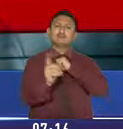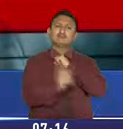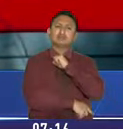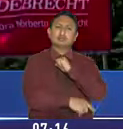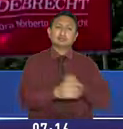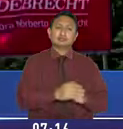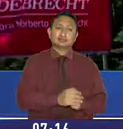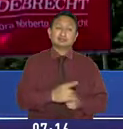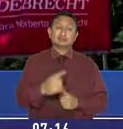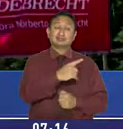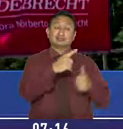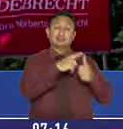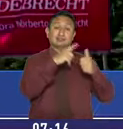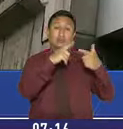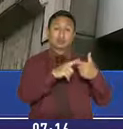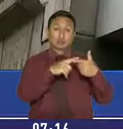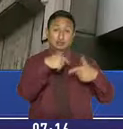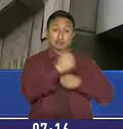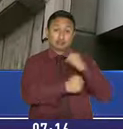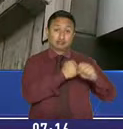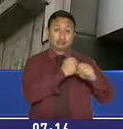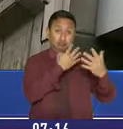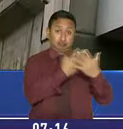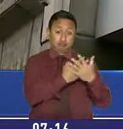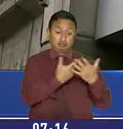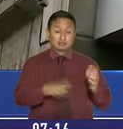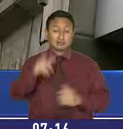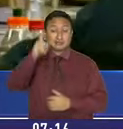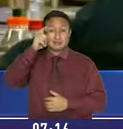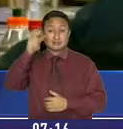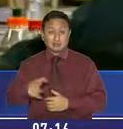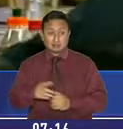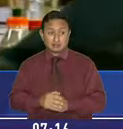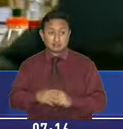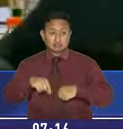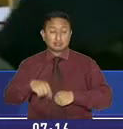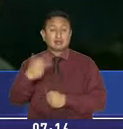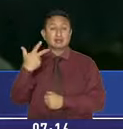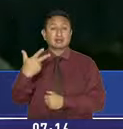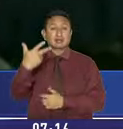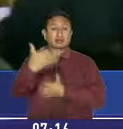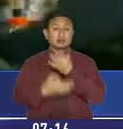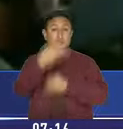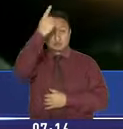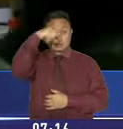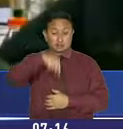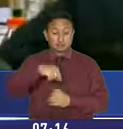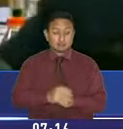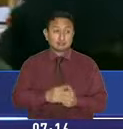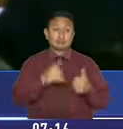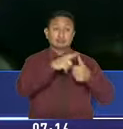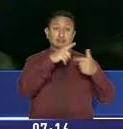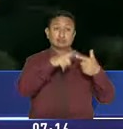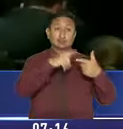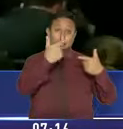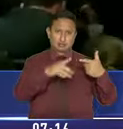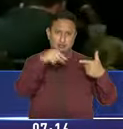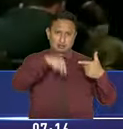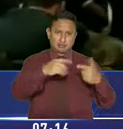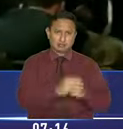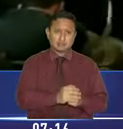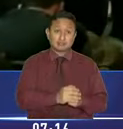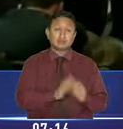la fiscalía, sobre Jorge Glass pesan tres sentencias, dos de ellas ya ejecutoriadas por los delitos de asociación ilícita y